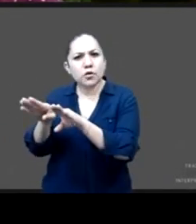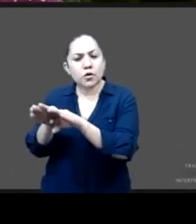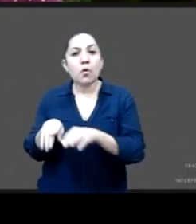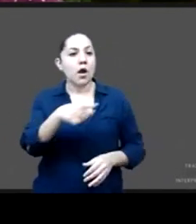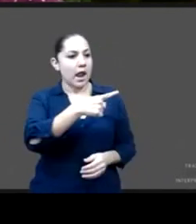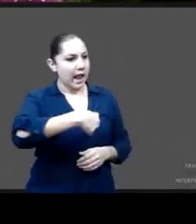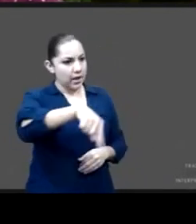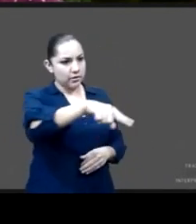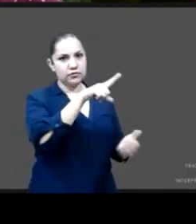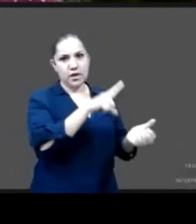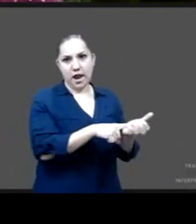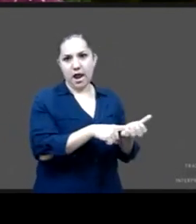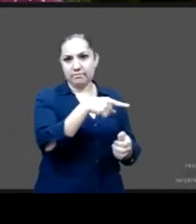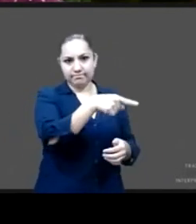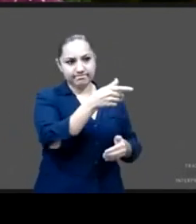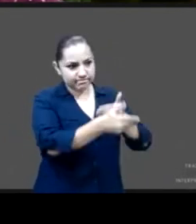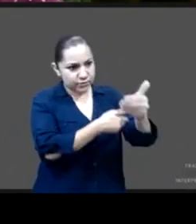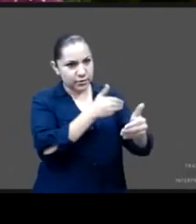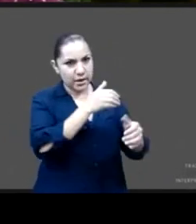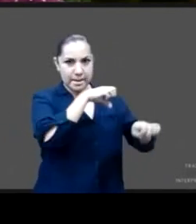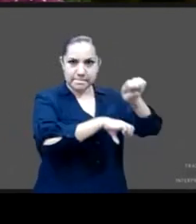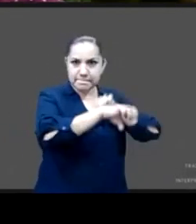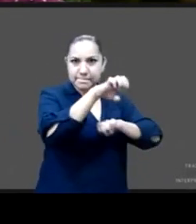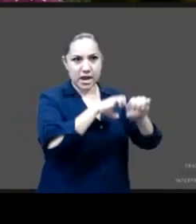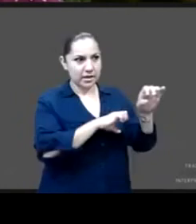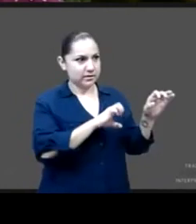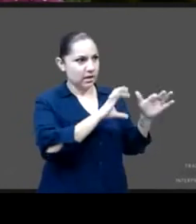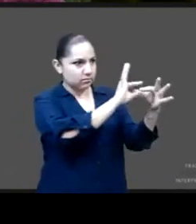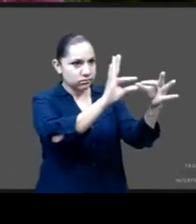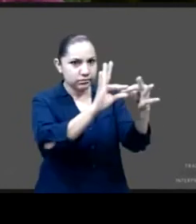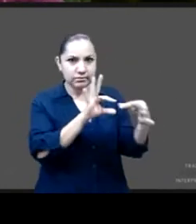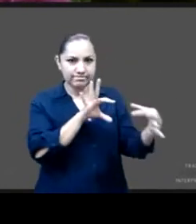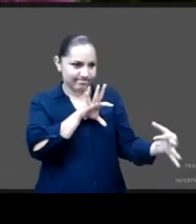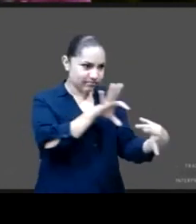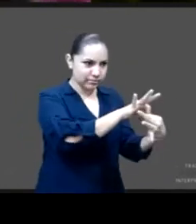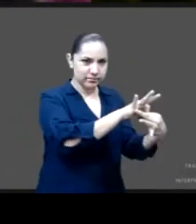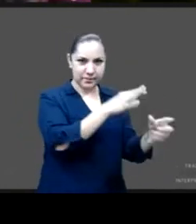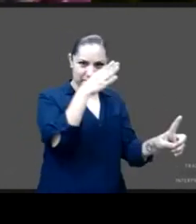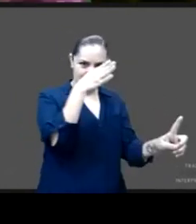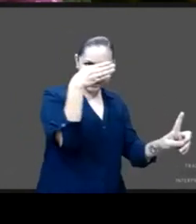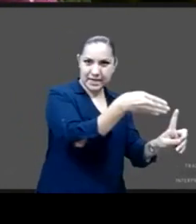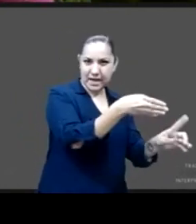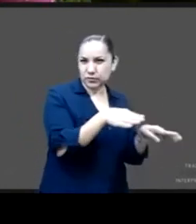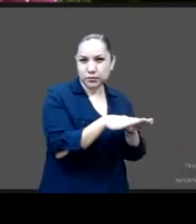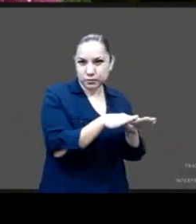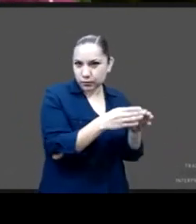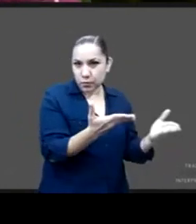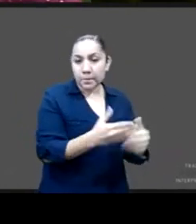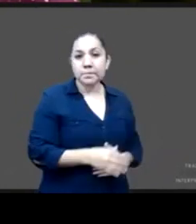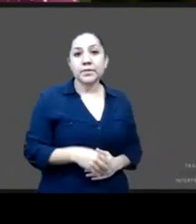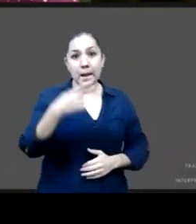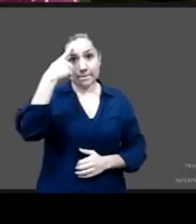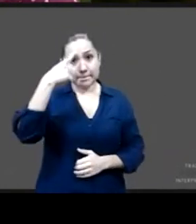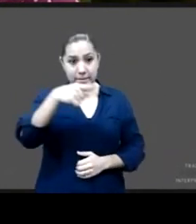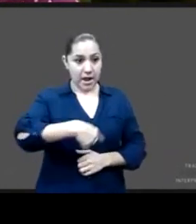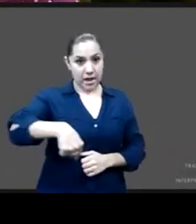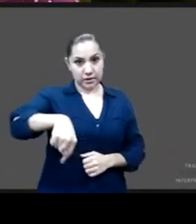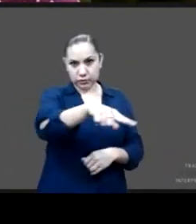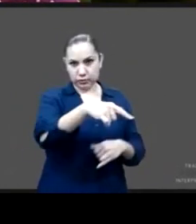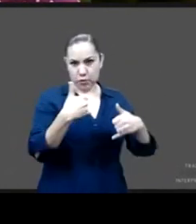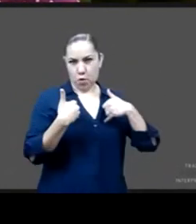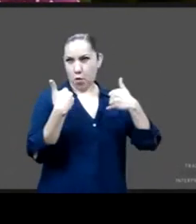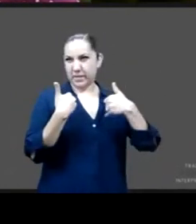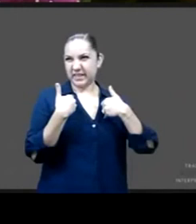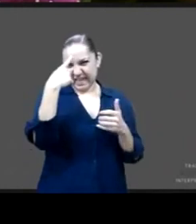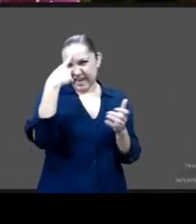directo ¿qué impacto tiene este problema este programa gubernamental en este grupo de jóvenes me imagino que se refieren a lo